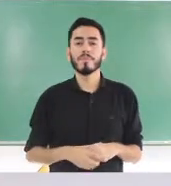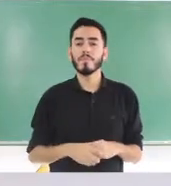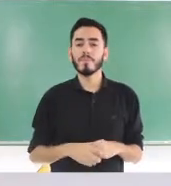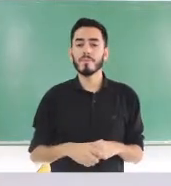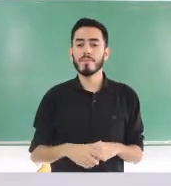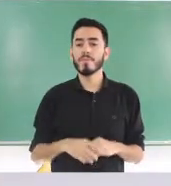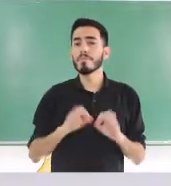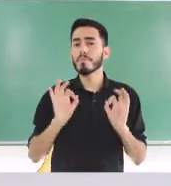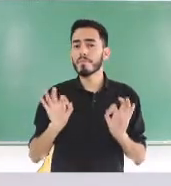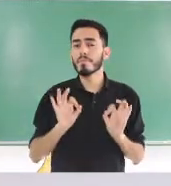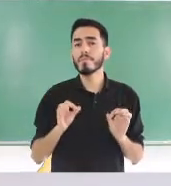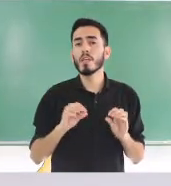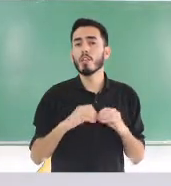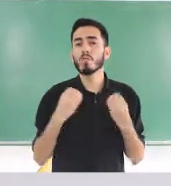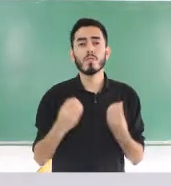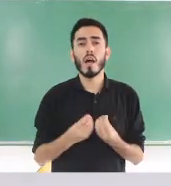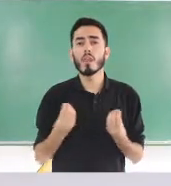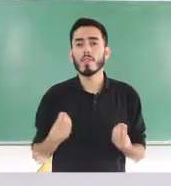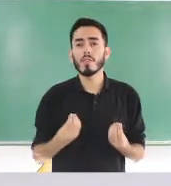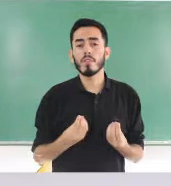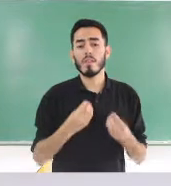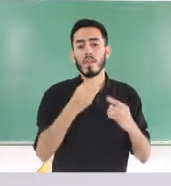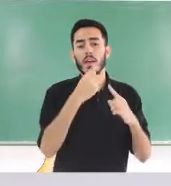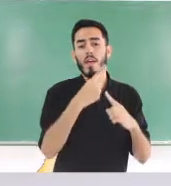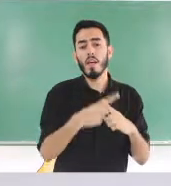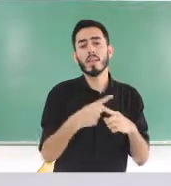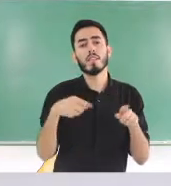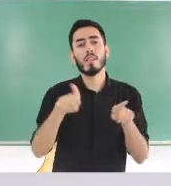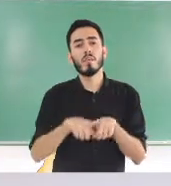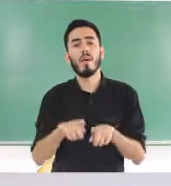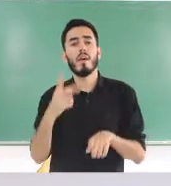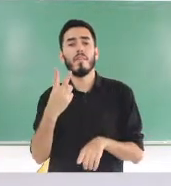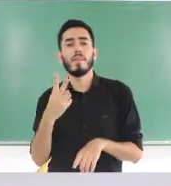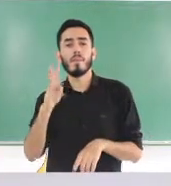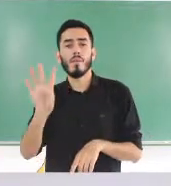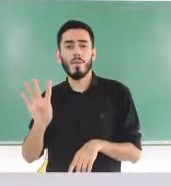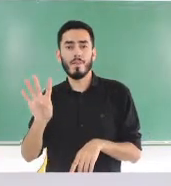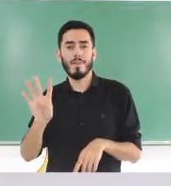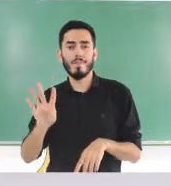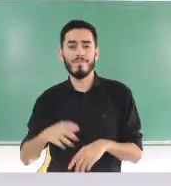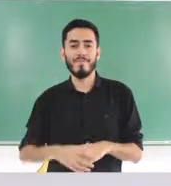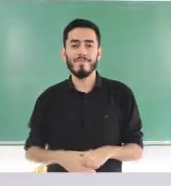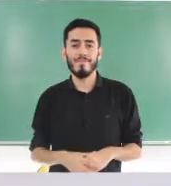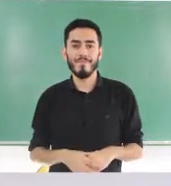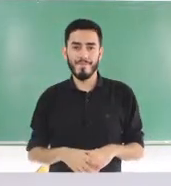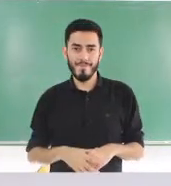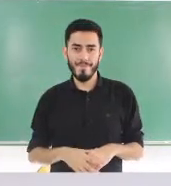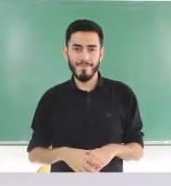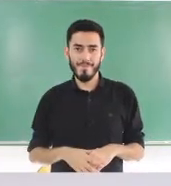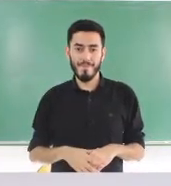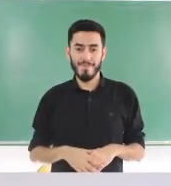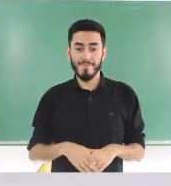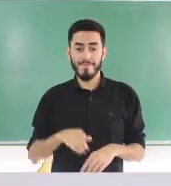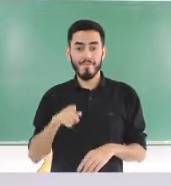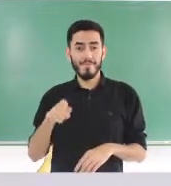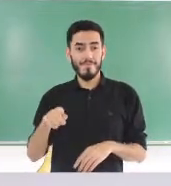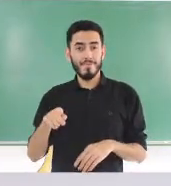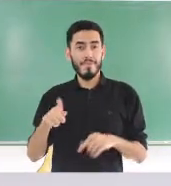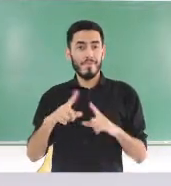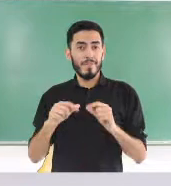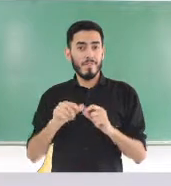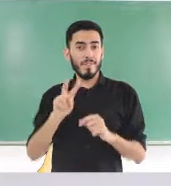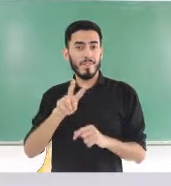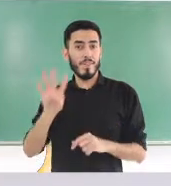¿sí? Nos quedaría 24. Con esto, ¿sí? Obtenemos el